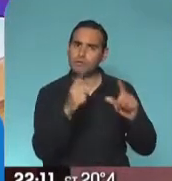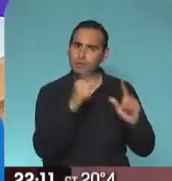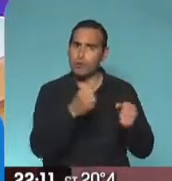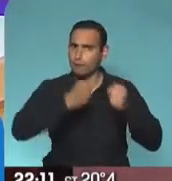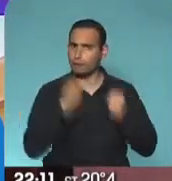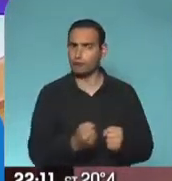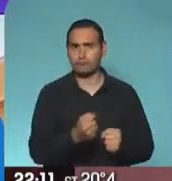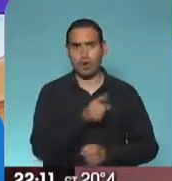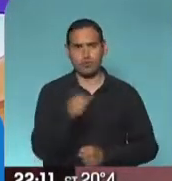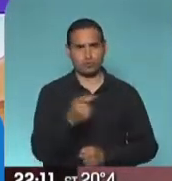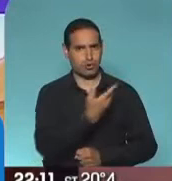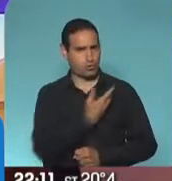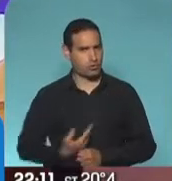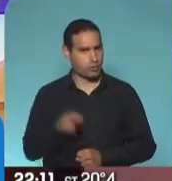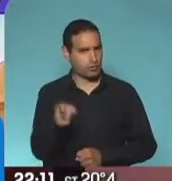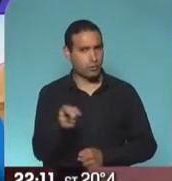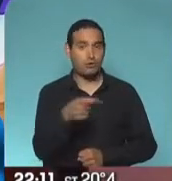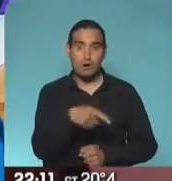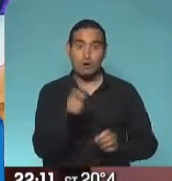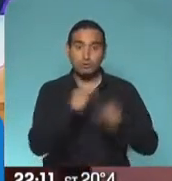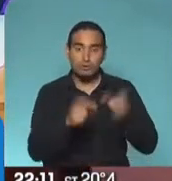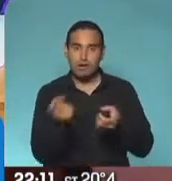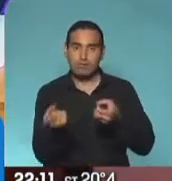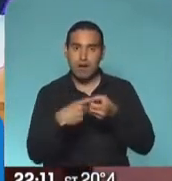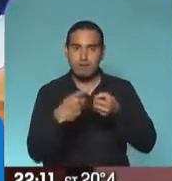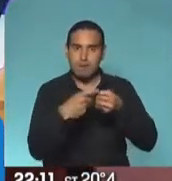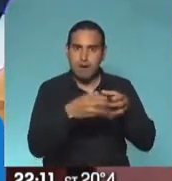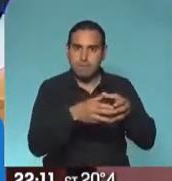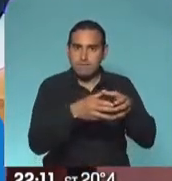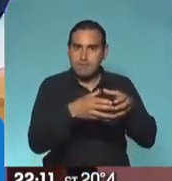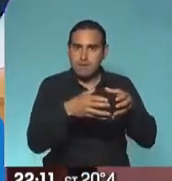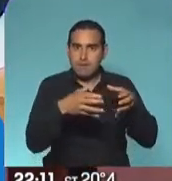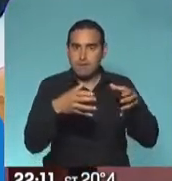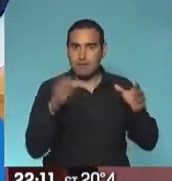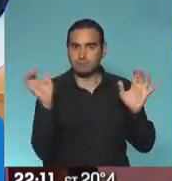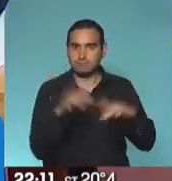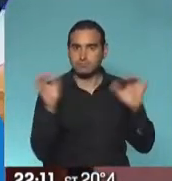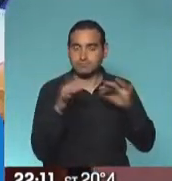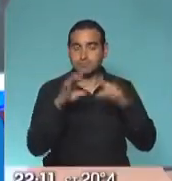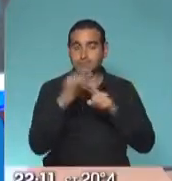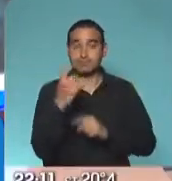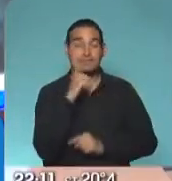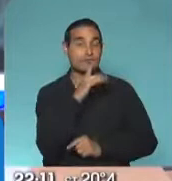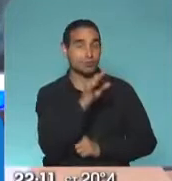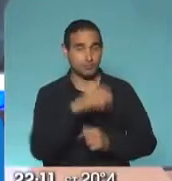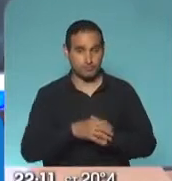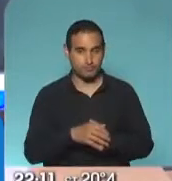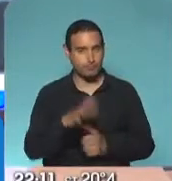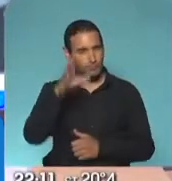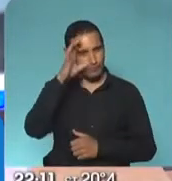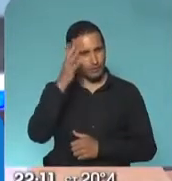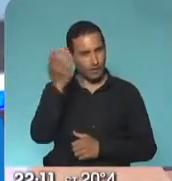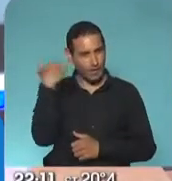endurecimiento de las posiciones con cada vez más cantidad de poblaciones indígenas que están llegando sobre la capital. Recordemos, Raúl, también que en su momento